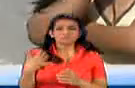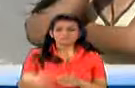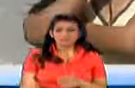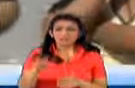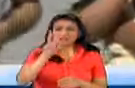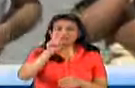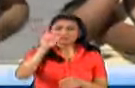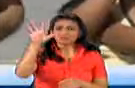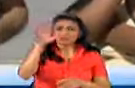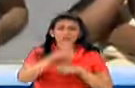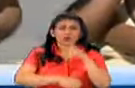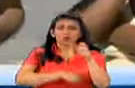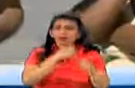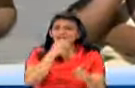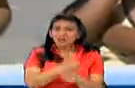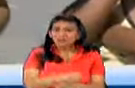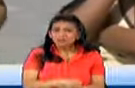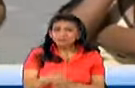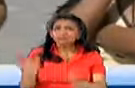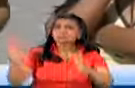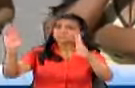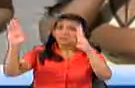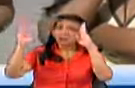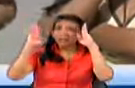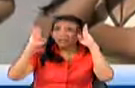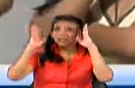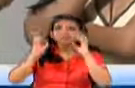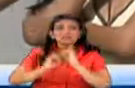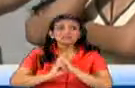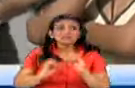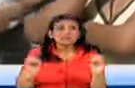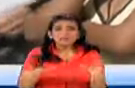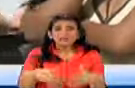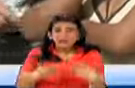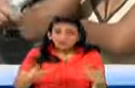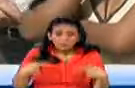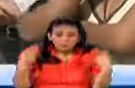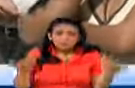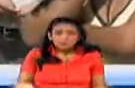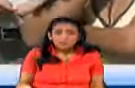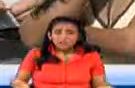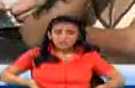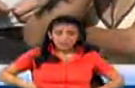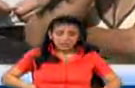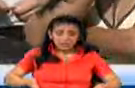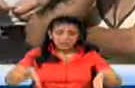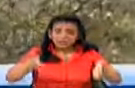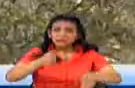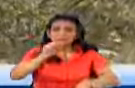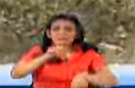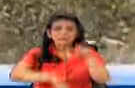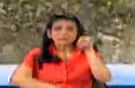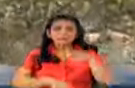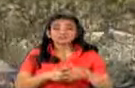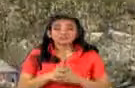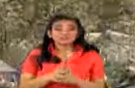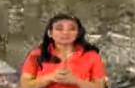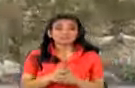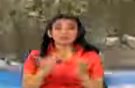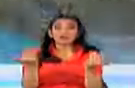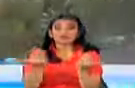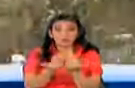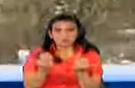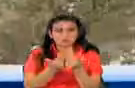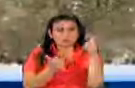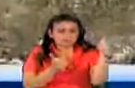25 años vivimos indignados por el modo en que vivimos, por la calle que tenemos. A más de la basura